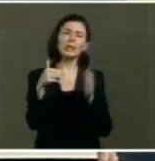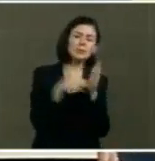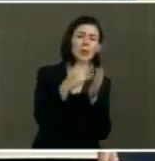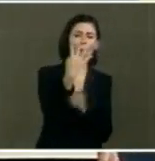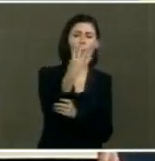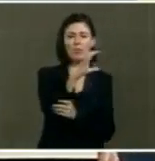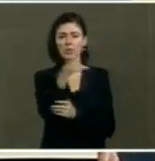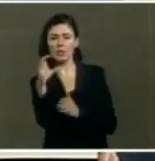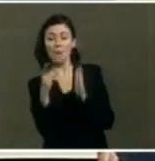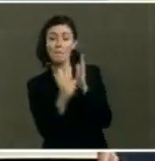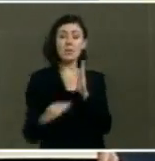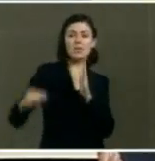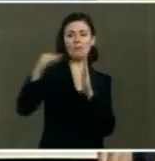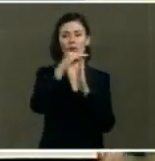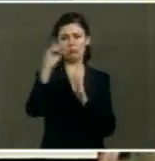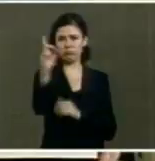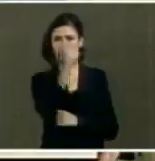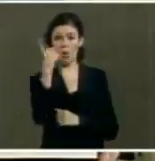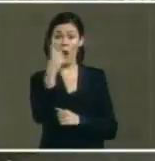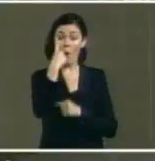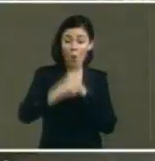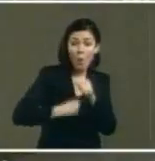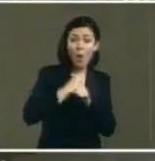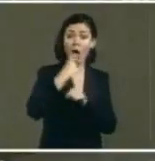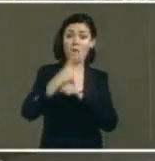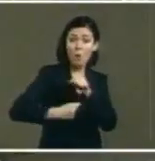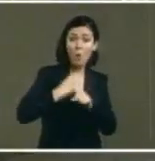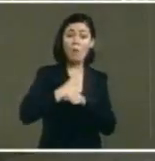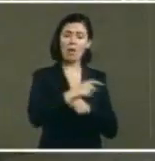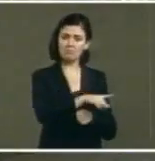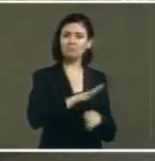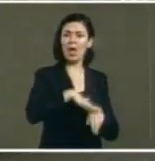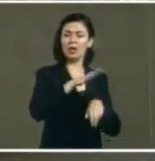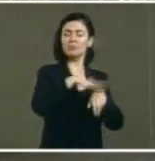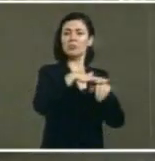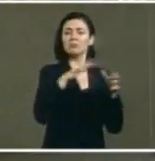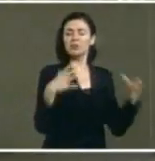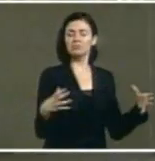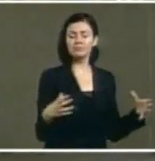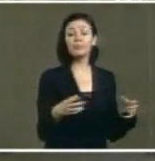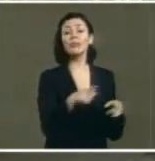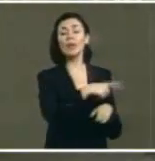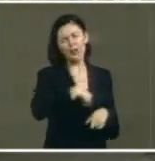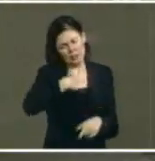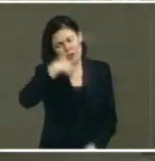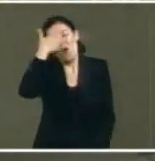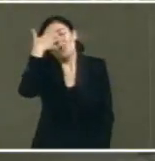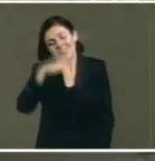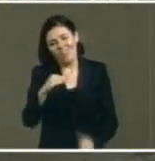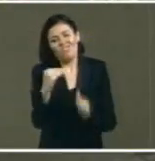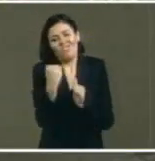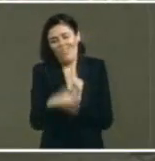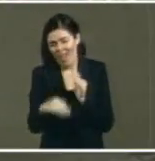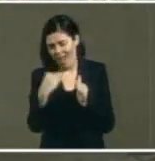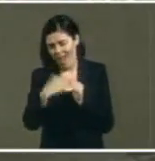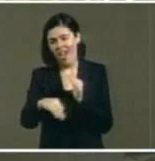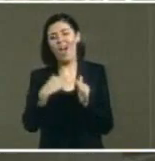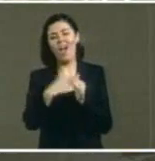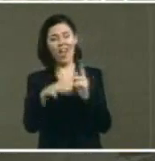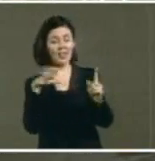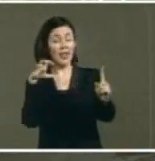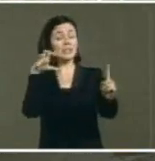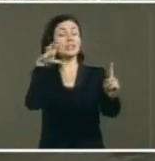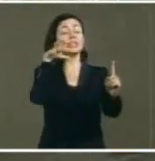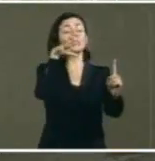16.400 millones de dólares anuales. Sé que aún estamos lejos del punto de